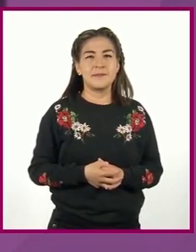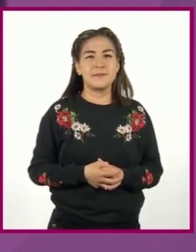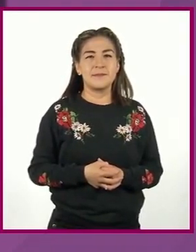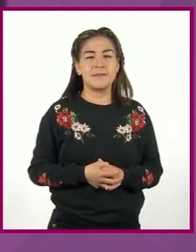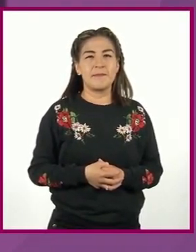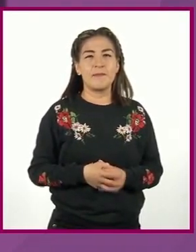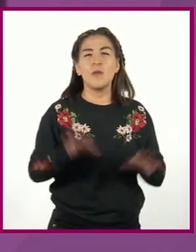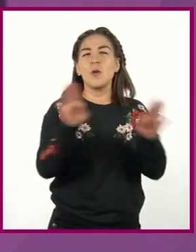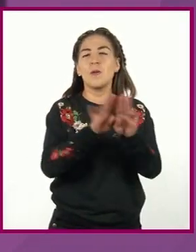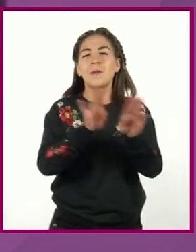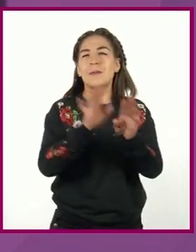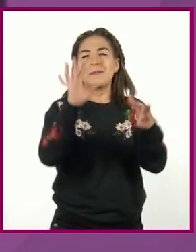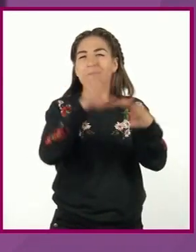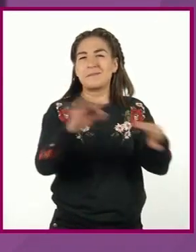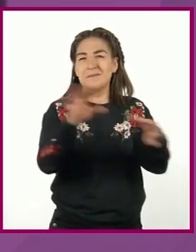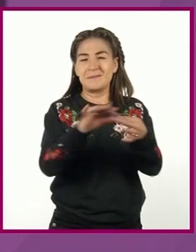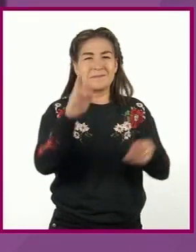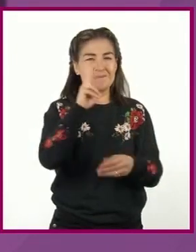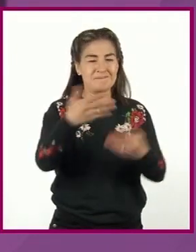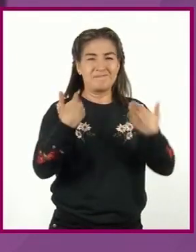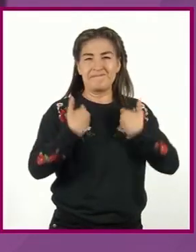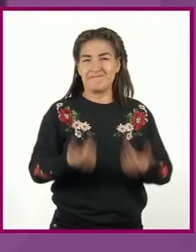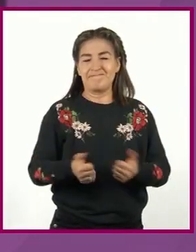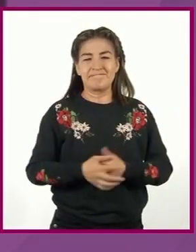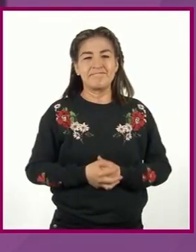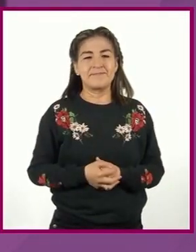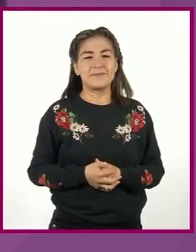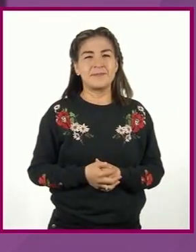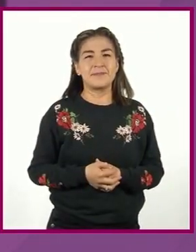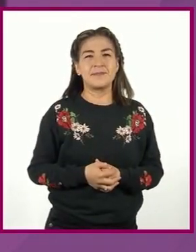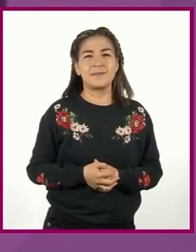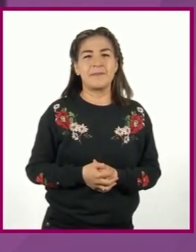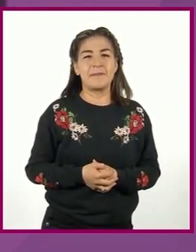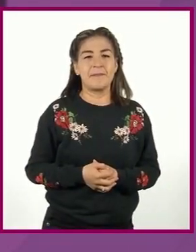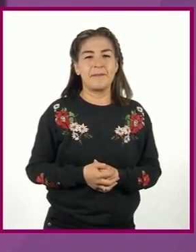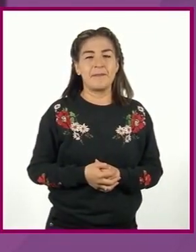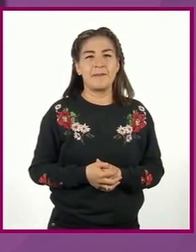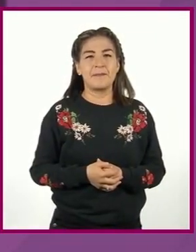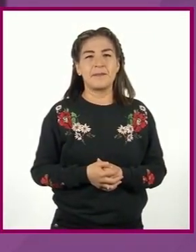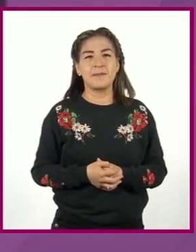Una analogía podría ayudarnos a entenderlo.